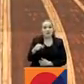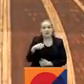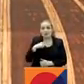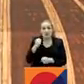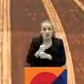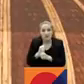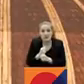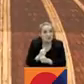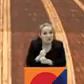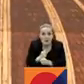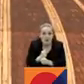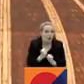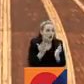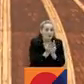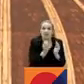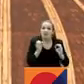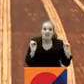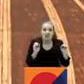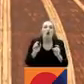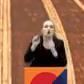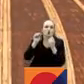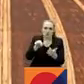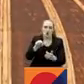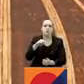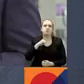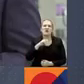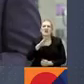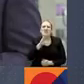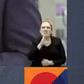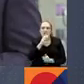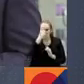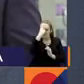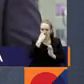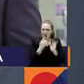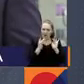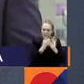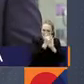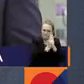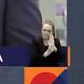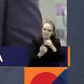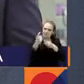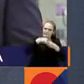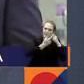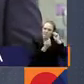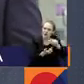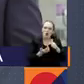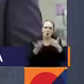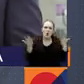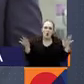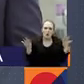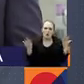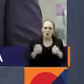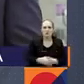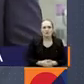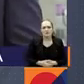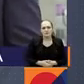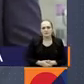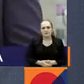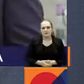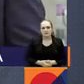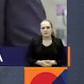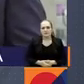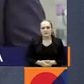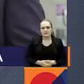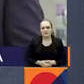¿Cómo acceder a ellos y quiénes se pueden beneficiar? Juan Sebastián Amaya, buenas tardes. Cuéntenos estas inquietudes.